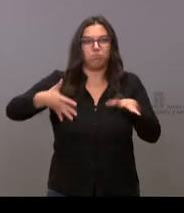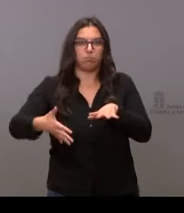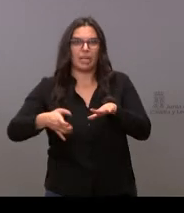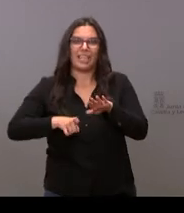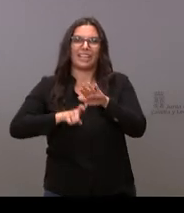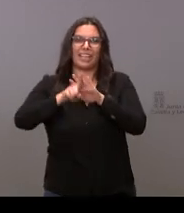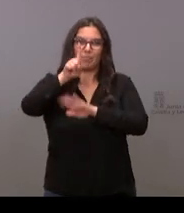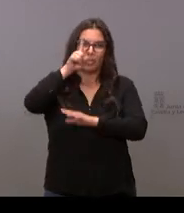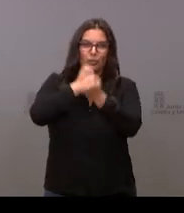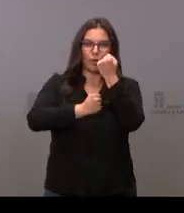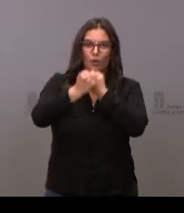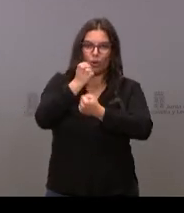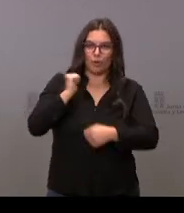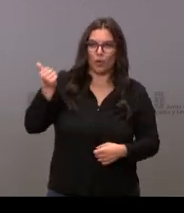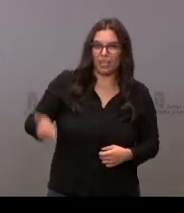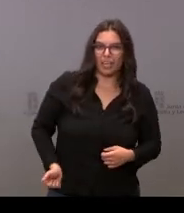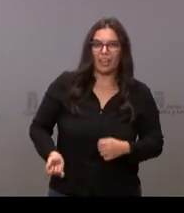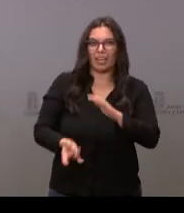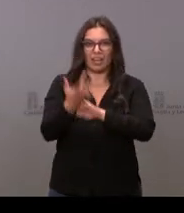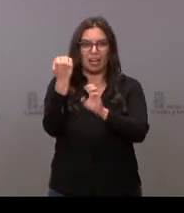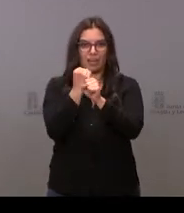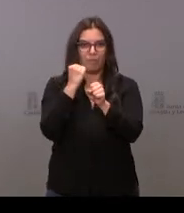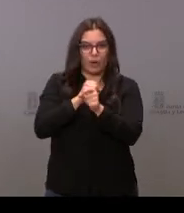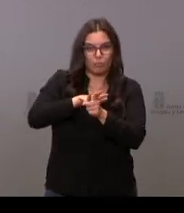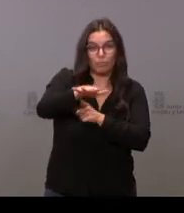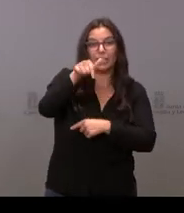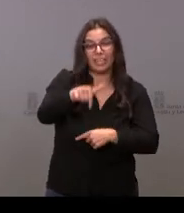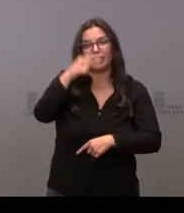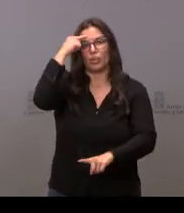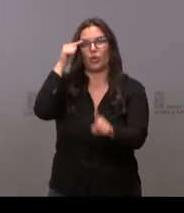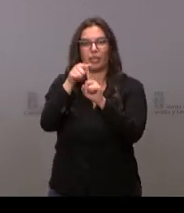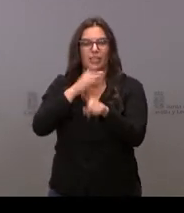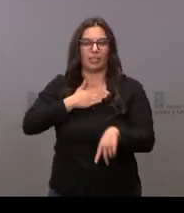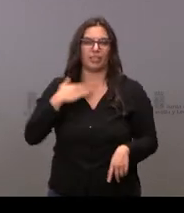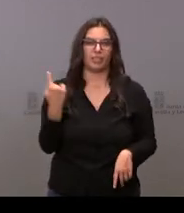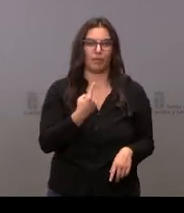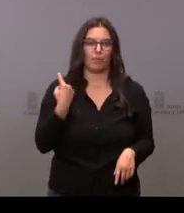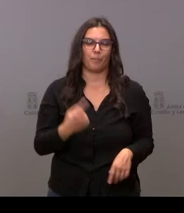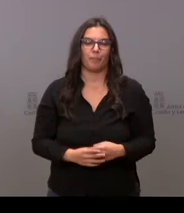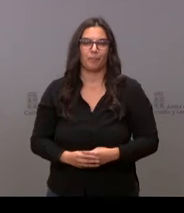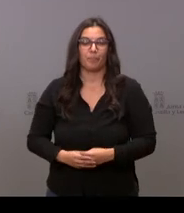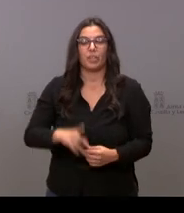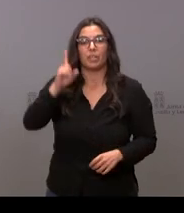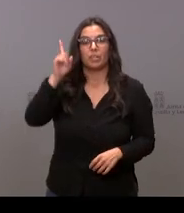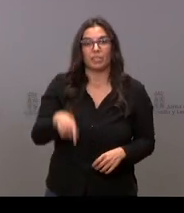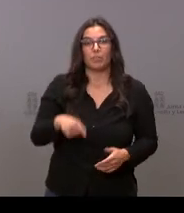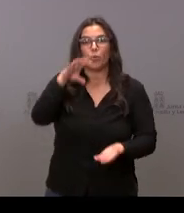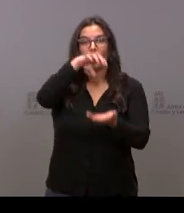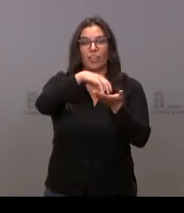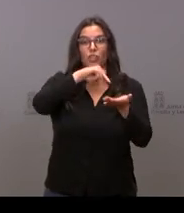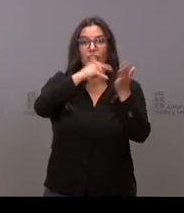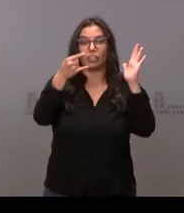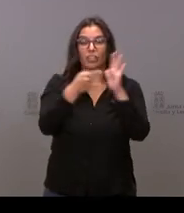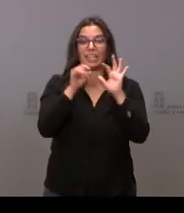crecimiento económico en riqueza en creación de empleo ese es el objetivo que tenemos todos y también con un centro de tecnologías